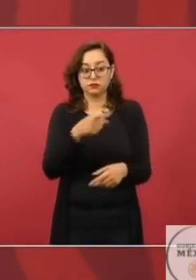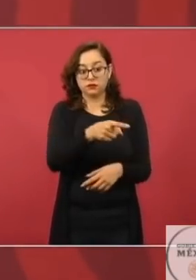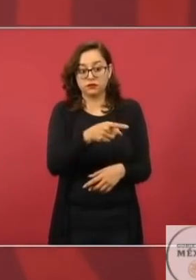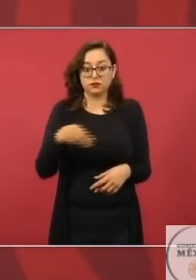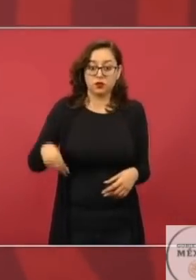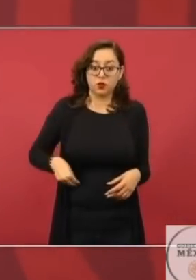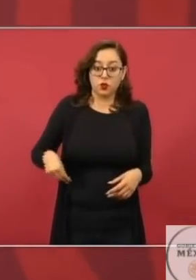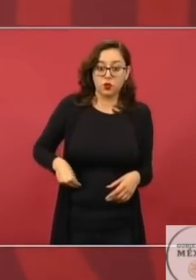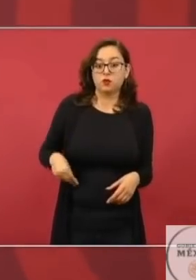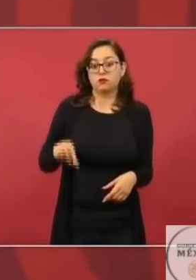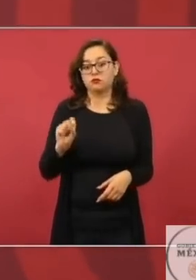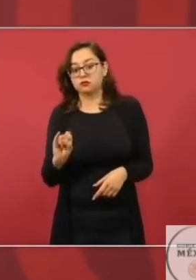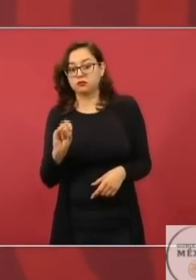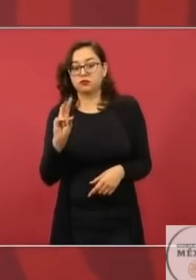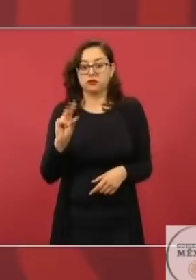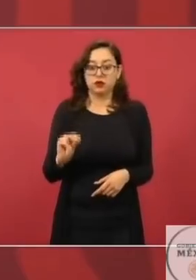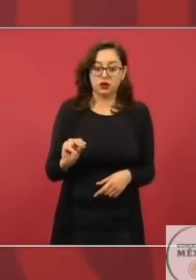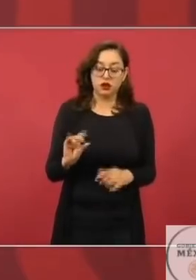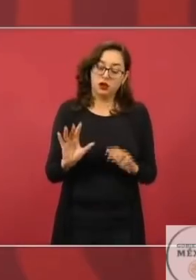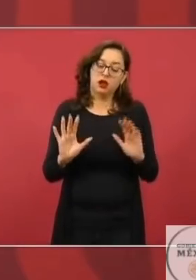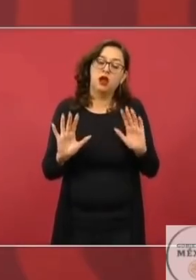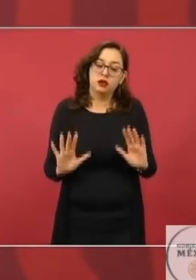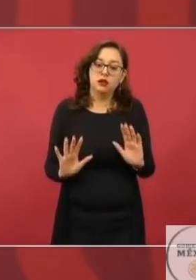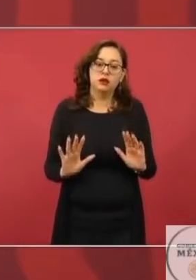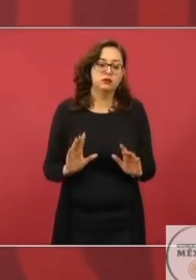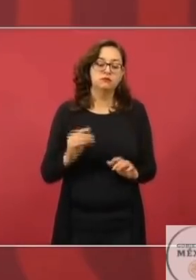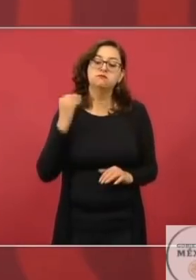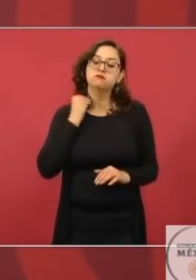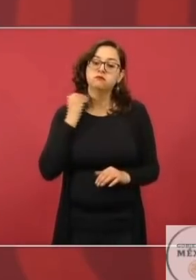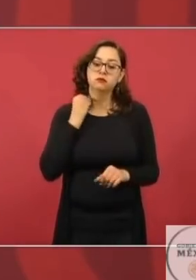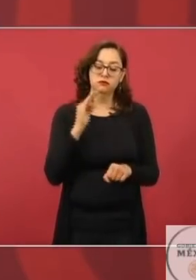estos actos pues tiene derecho a la defensa.